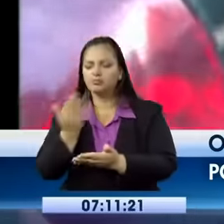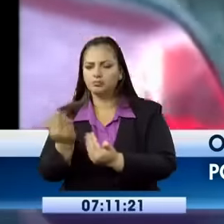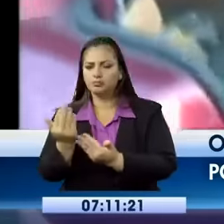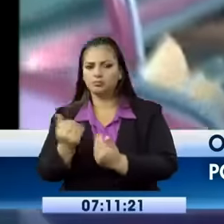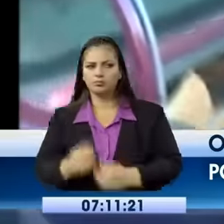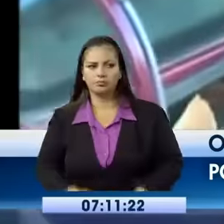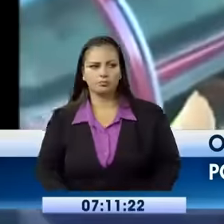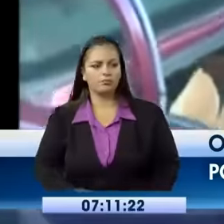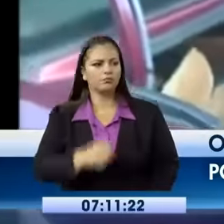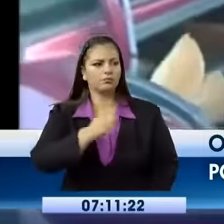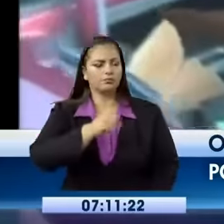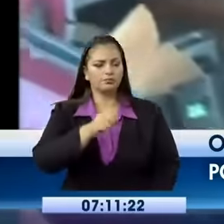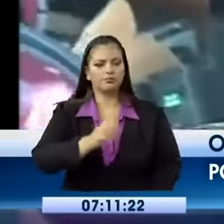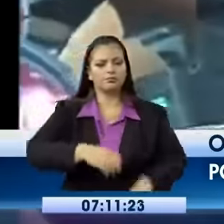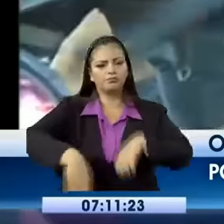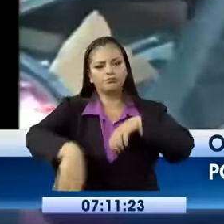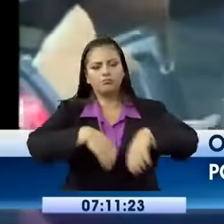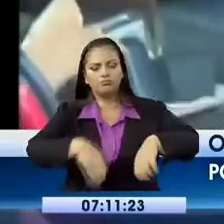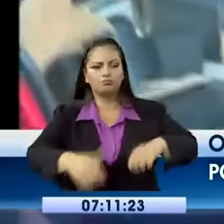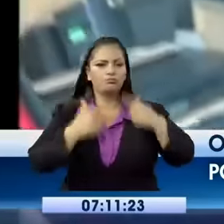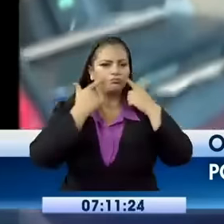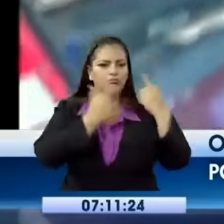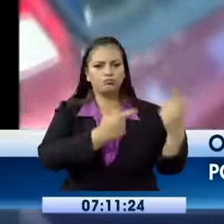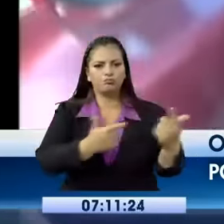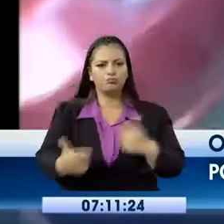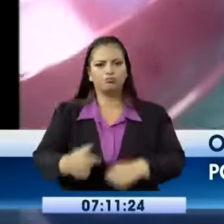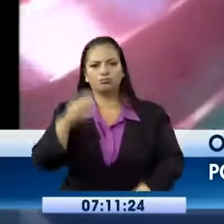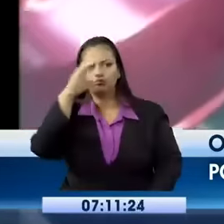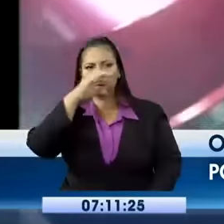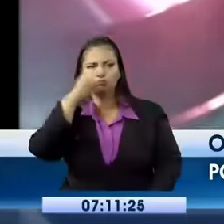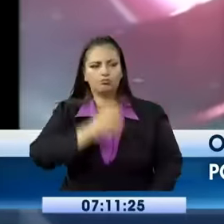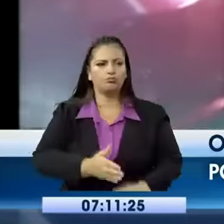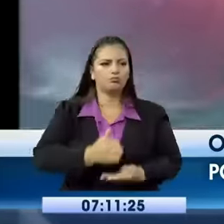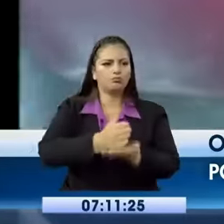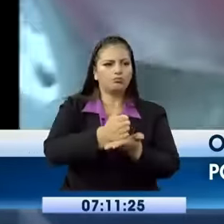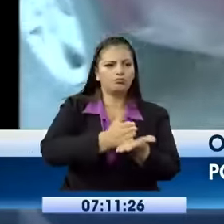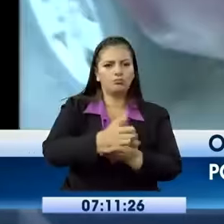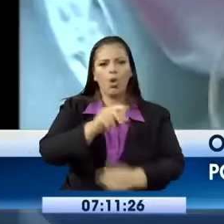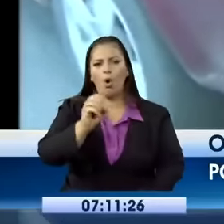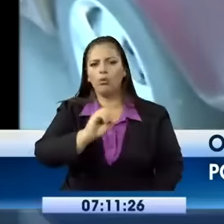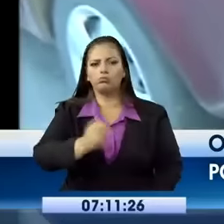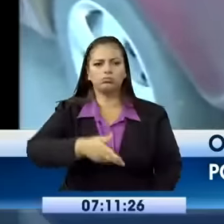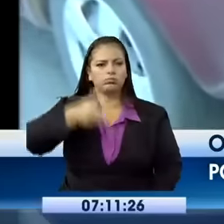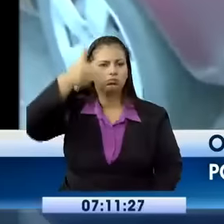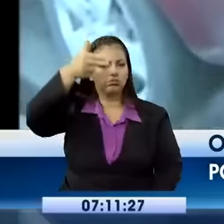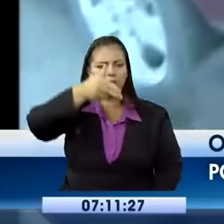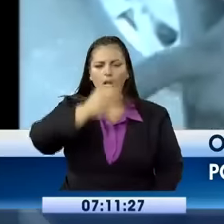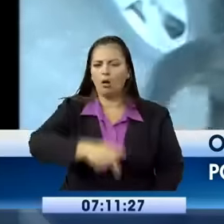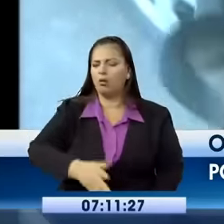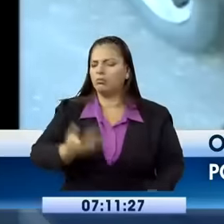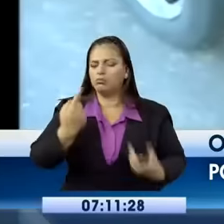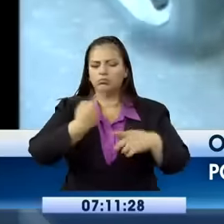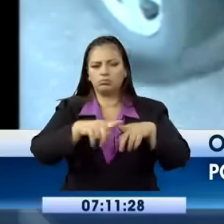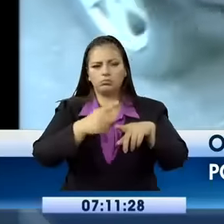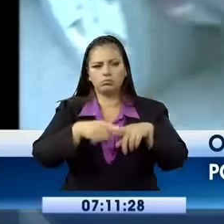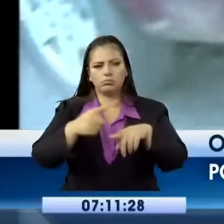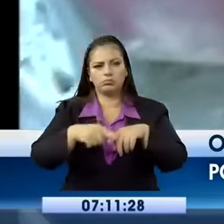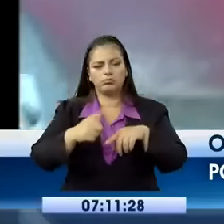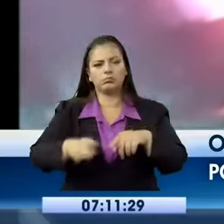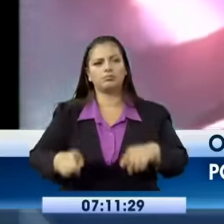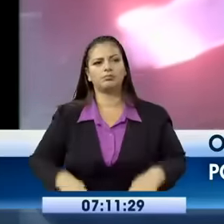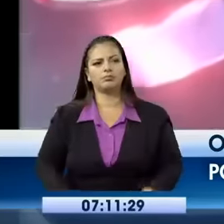control de armas que se realiza a diario y el único fin es de mantener a la a la ciudadanía